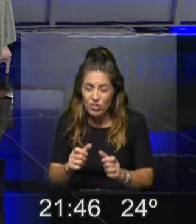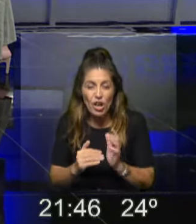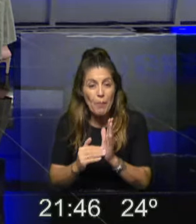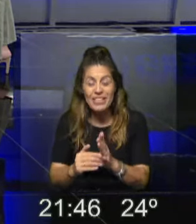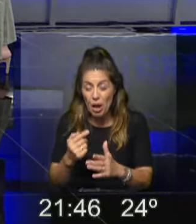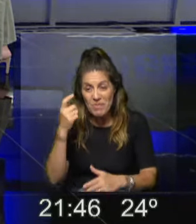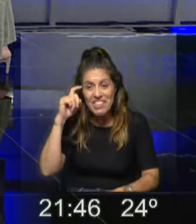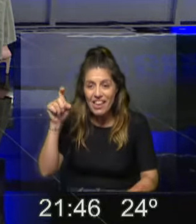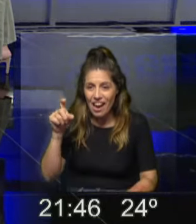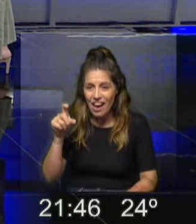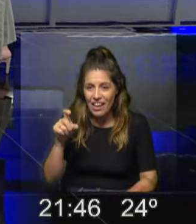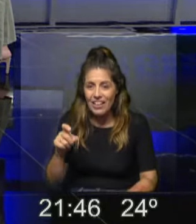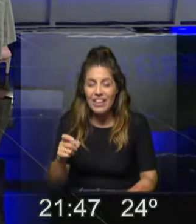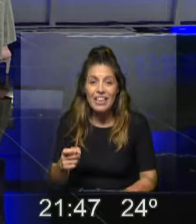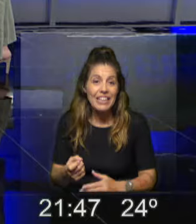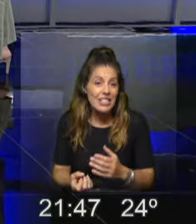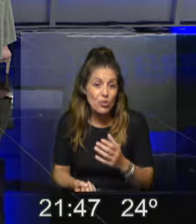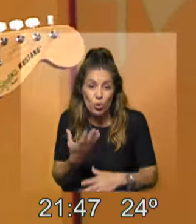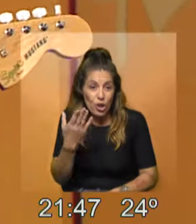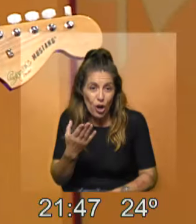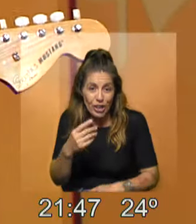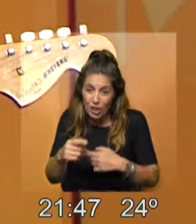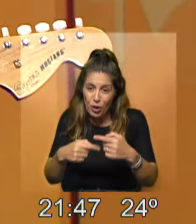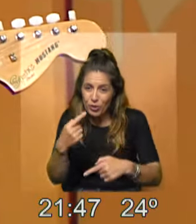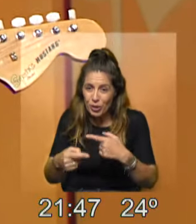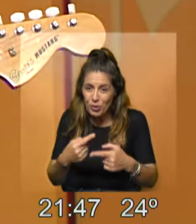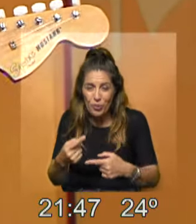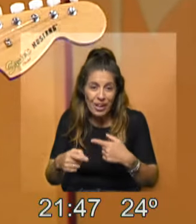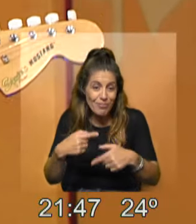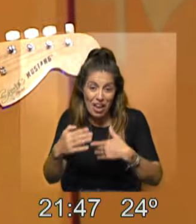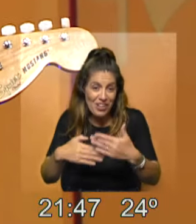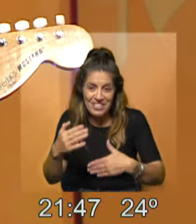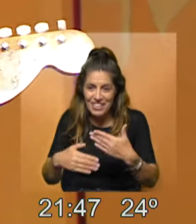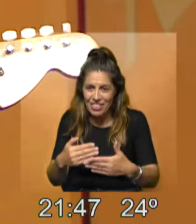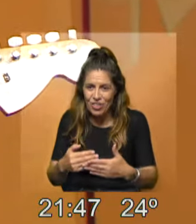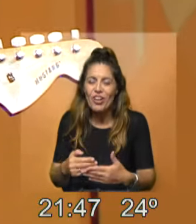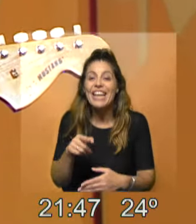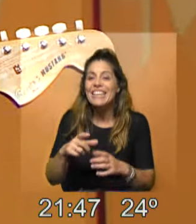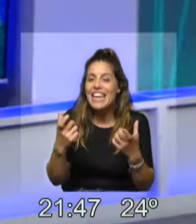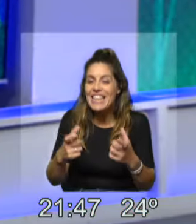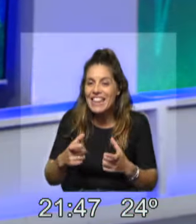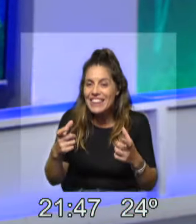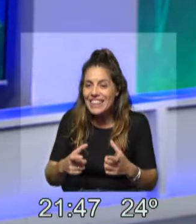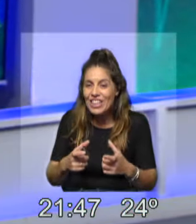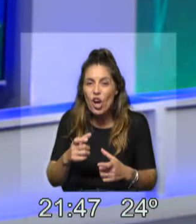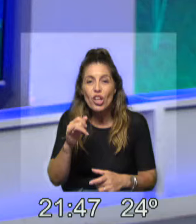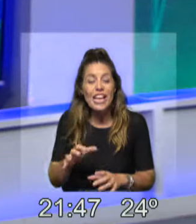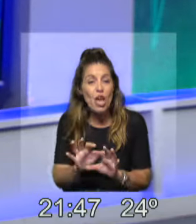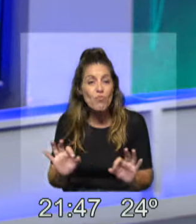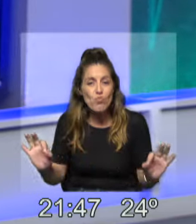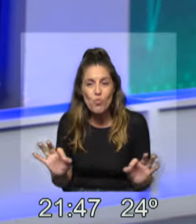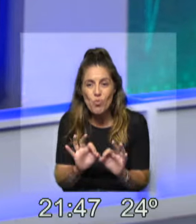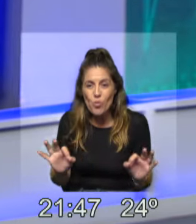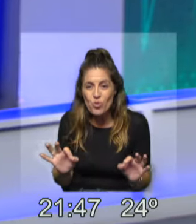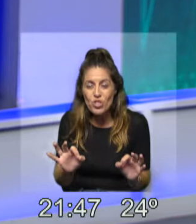idea. Y el nuevo plan se formó y sigue el nuevo plan cada vez y sigue avanzando. Excelente. ¿Y en el disco tenés músicos que tocan